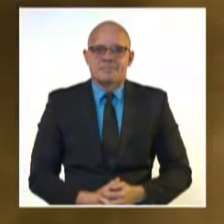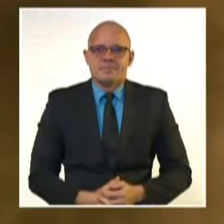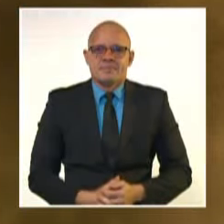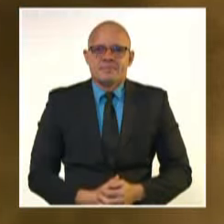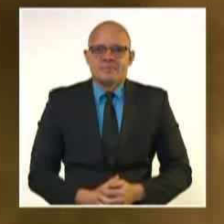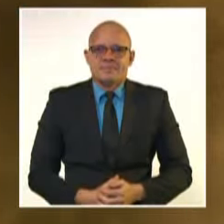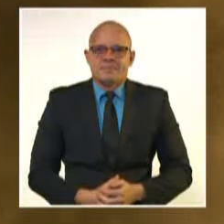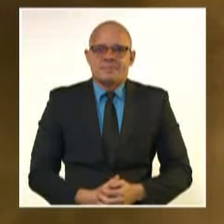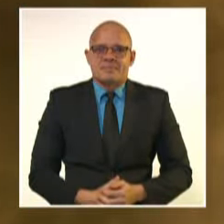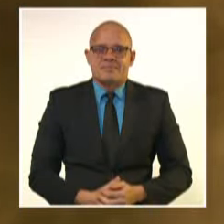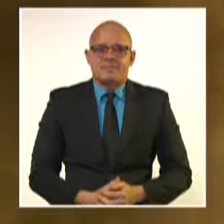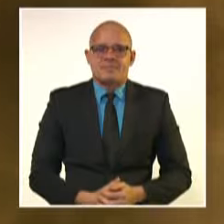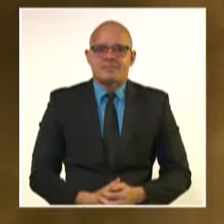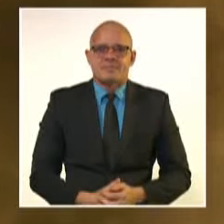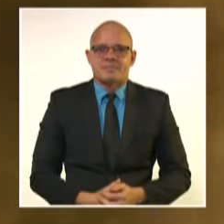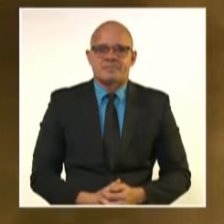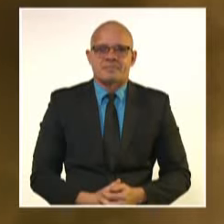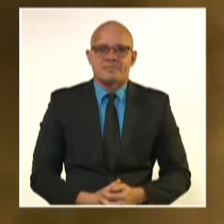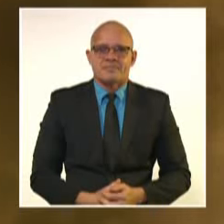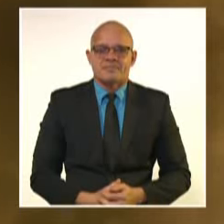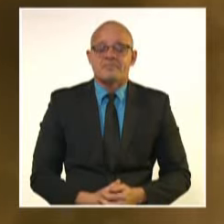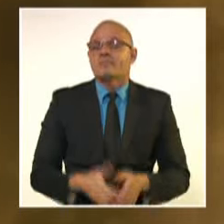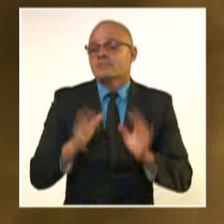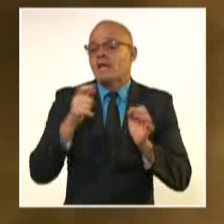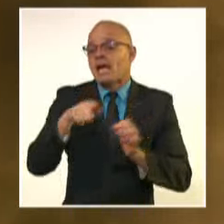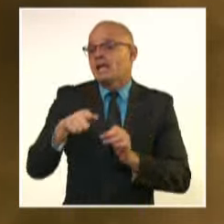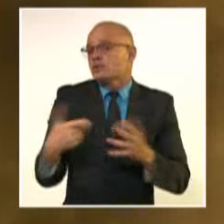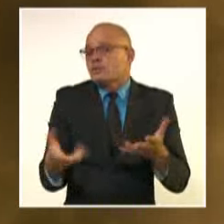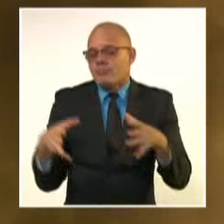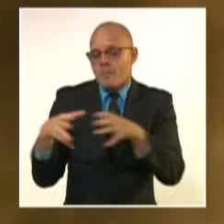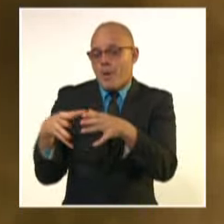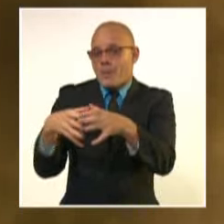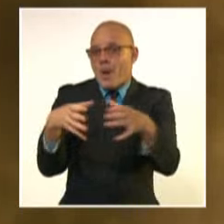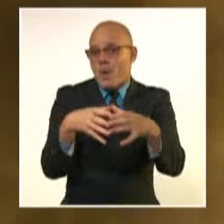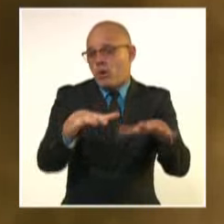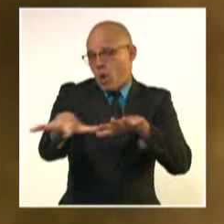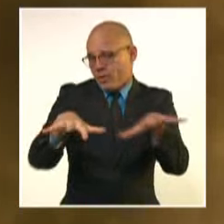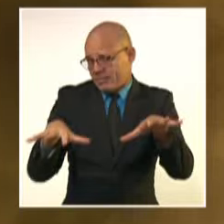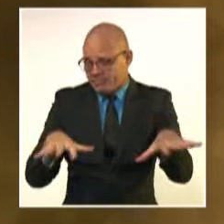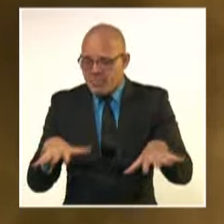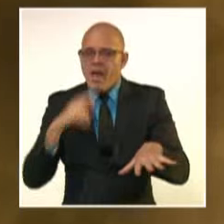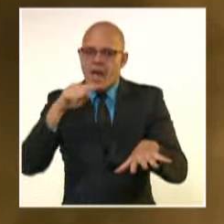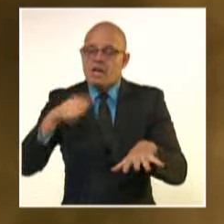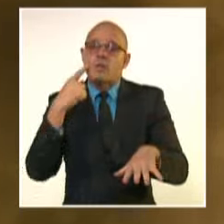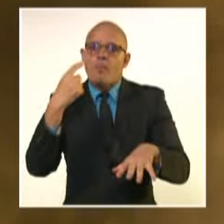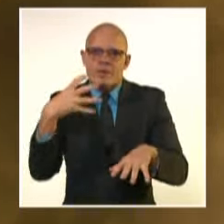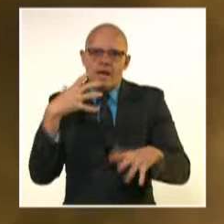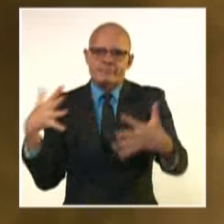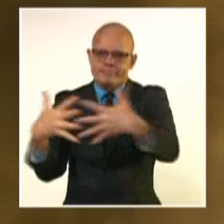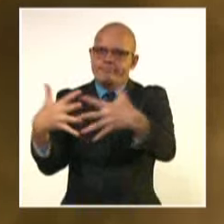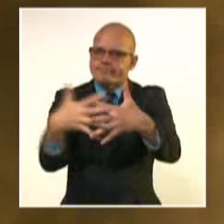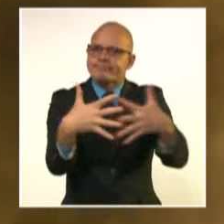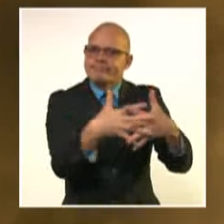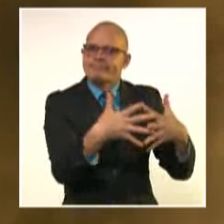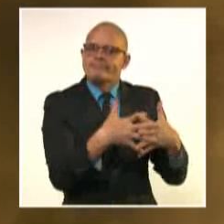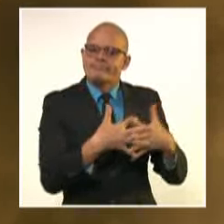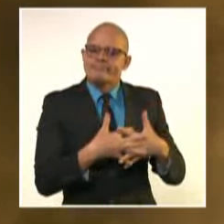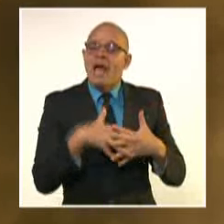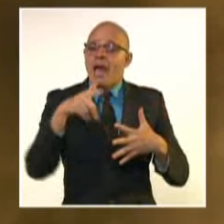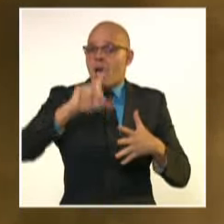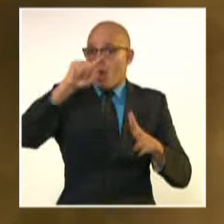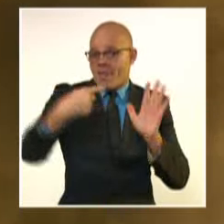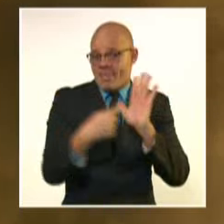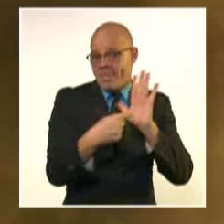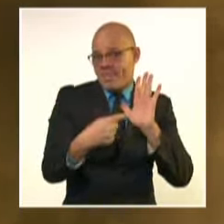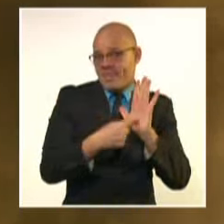Las conexiones entre los proyectos de desarrollo local y las necesidades de una comunidad forman parte de los temas que incluye la nueva Ley del Sistema